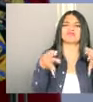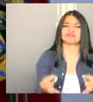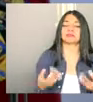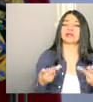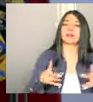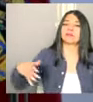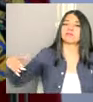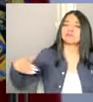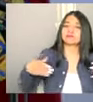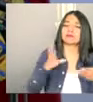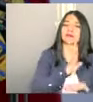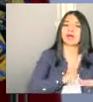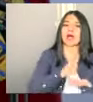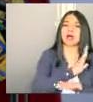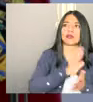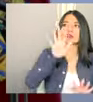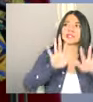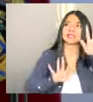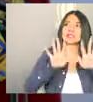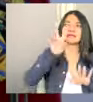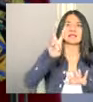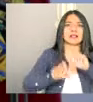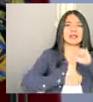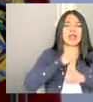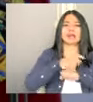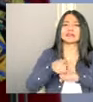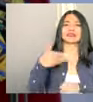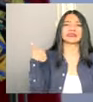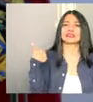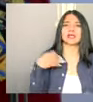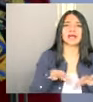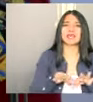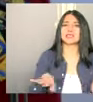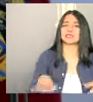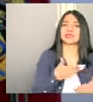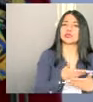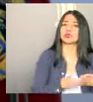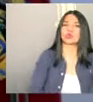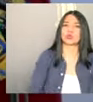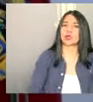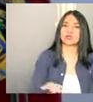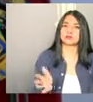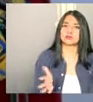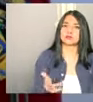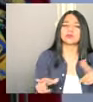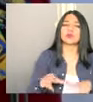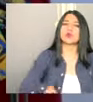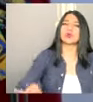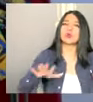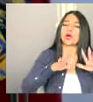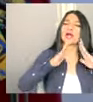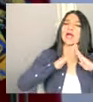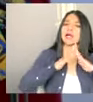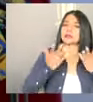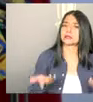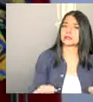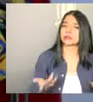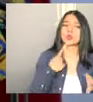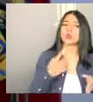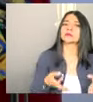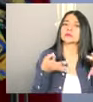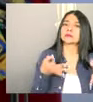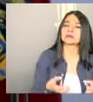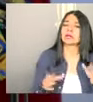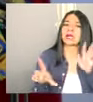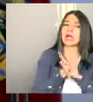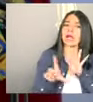que en este momento, después de 15, 20 años, no tienen todavía regularizada el sitio donde está asentada su vivienda. Y esto es